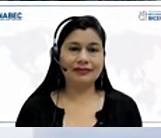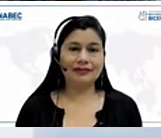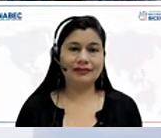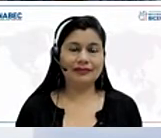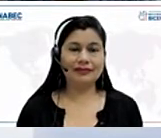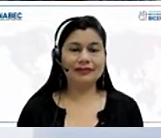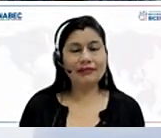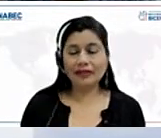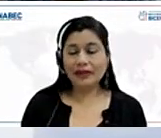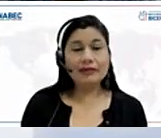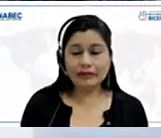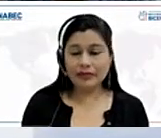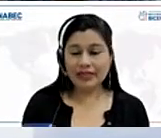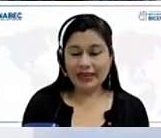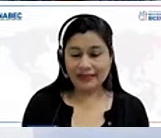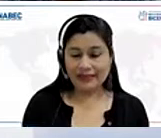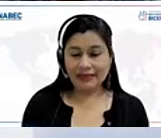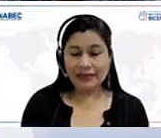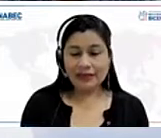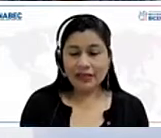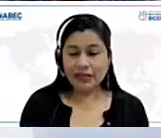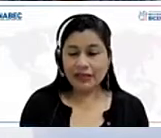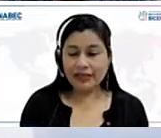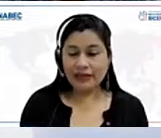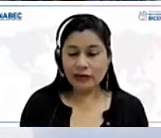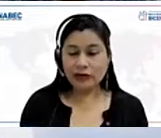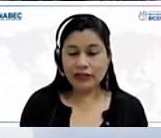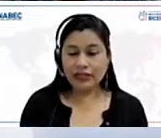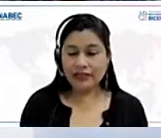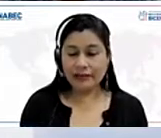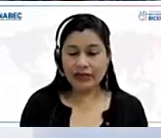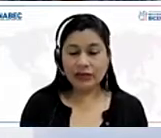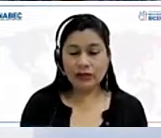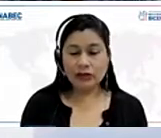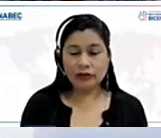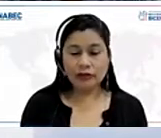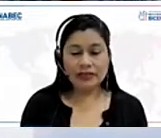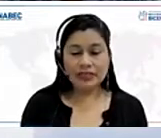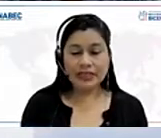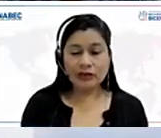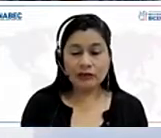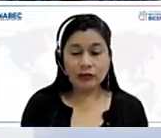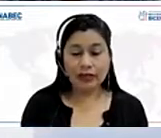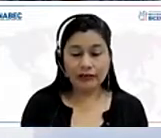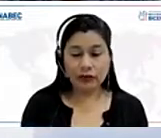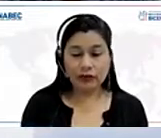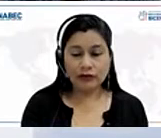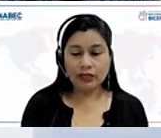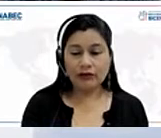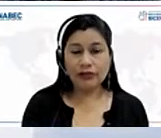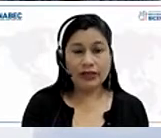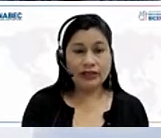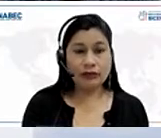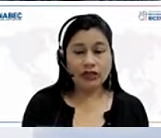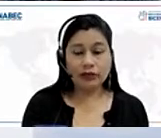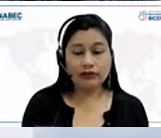participar. Muchas gracias. En este caso nos indican también, yo soy bachiller en comunicación y